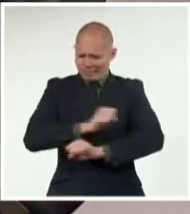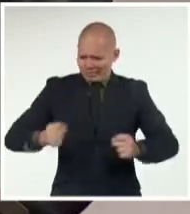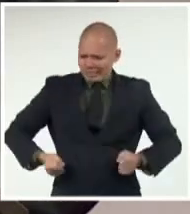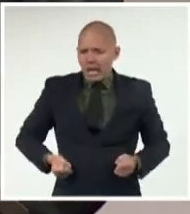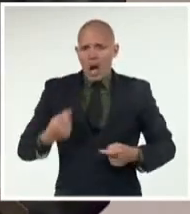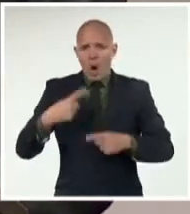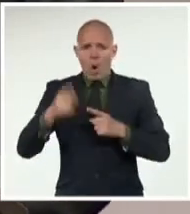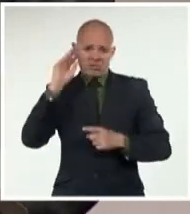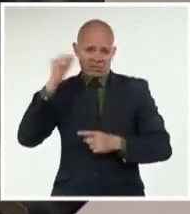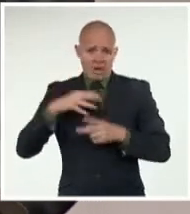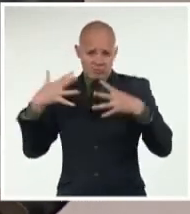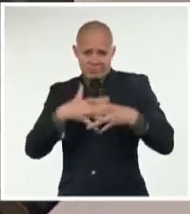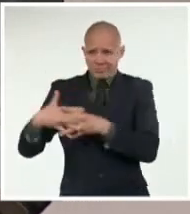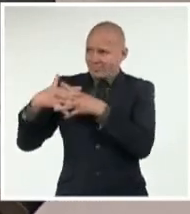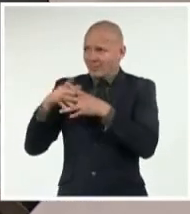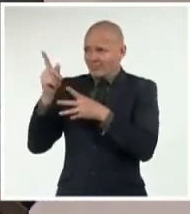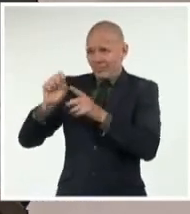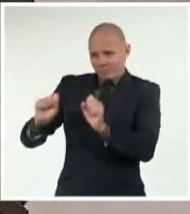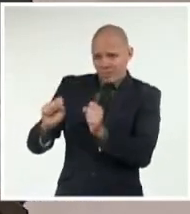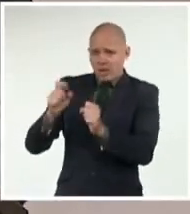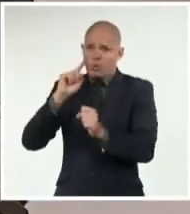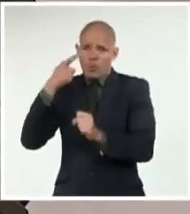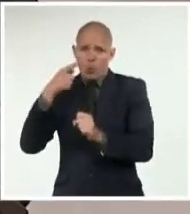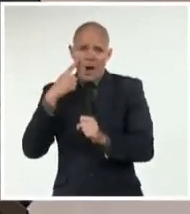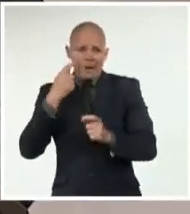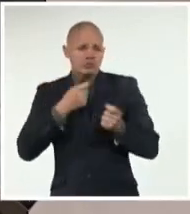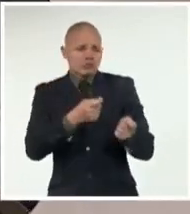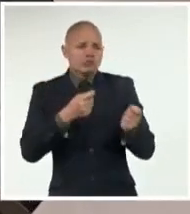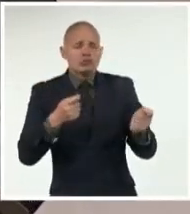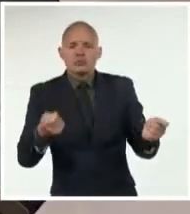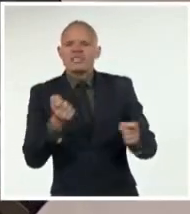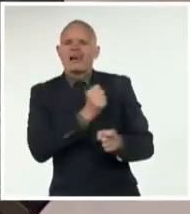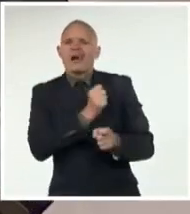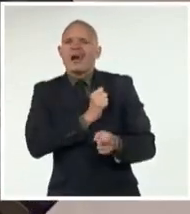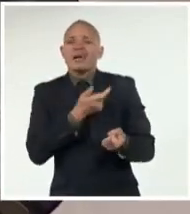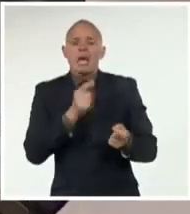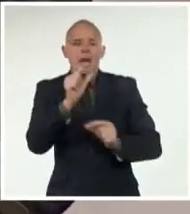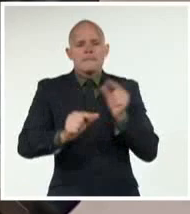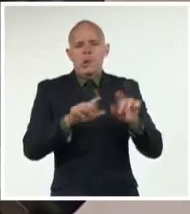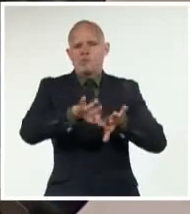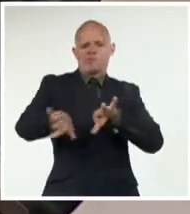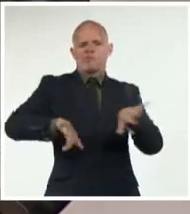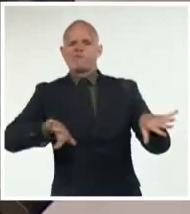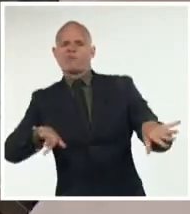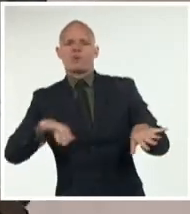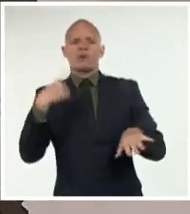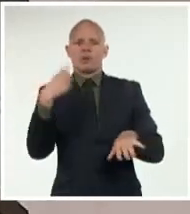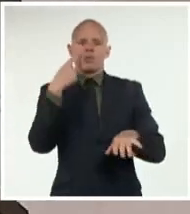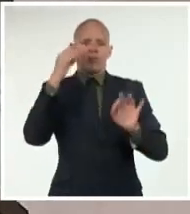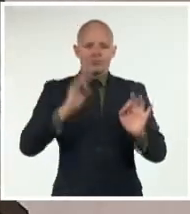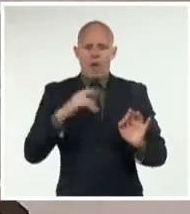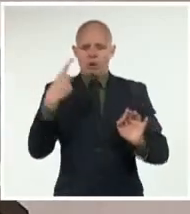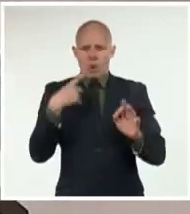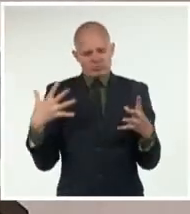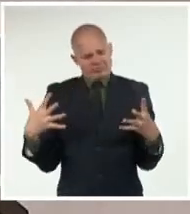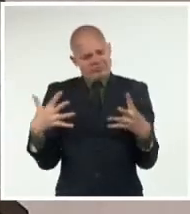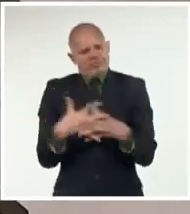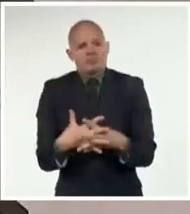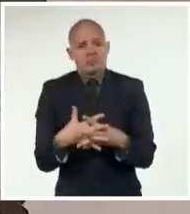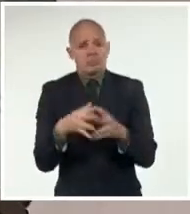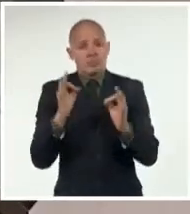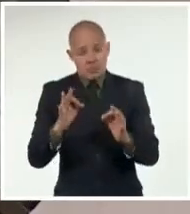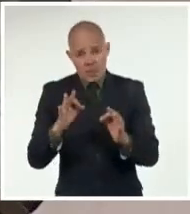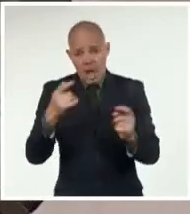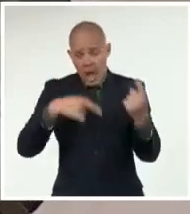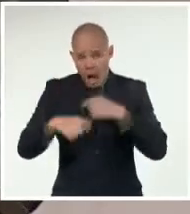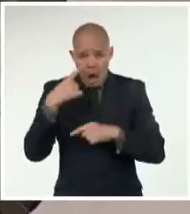aspiración imperialista de dividirnos y hacer claudicar nuestra firmeza y capacidad de lucha. En esa